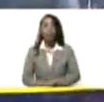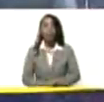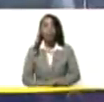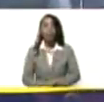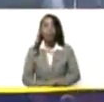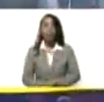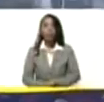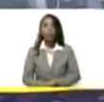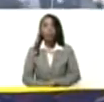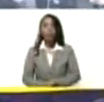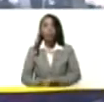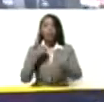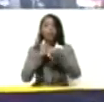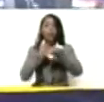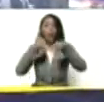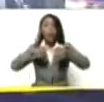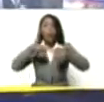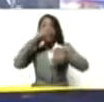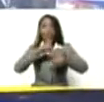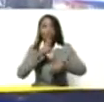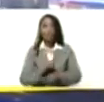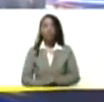igual este año